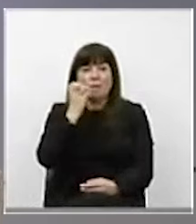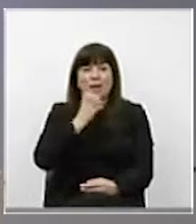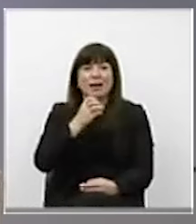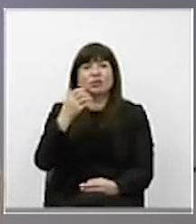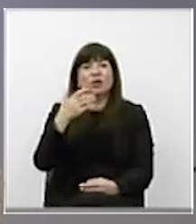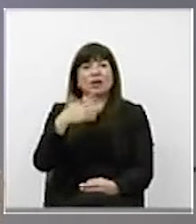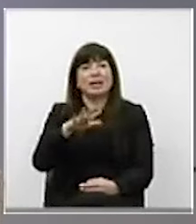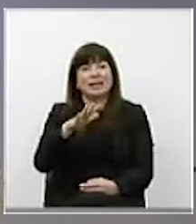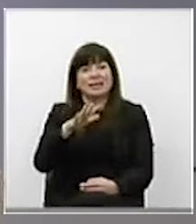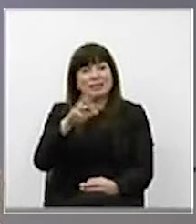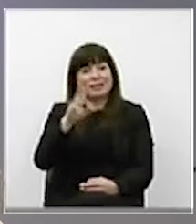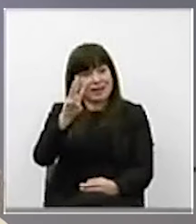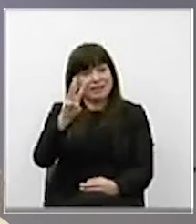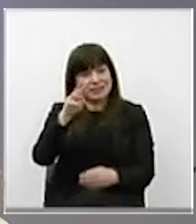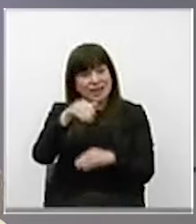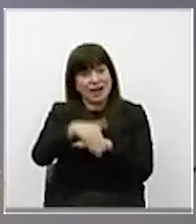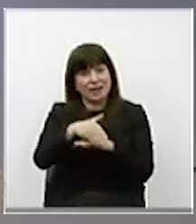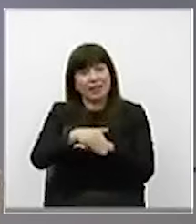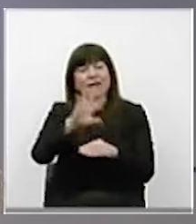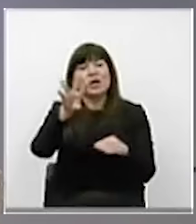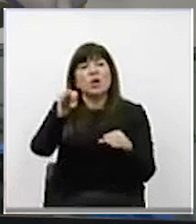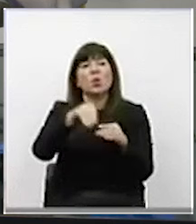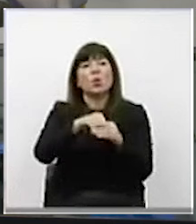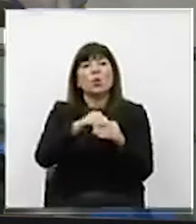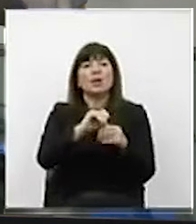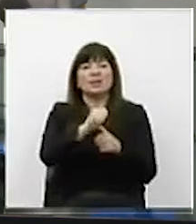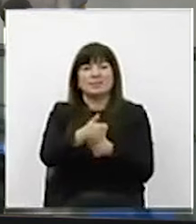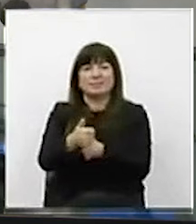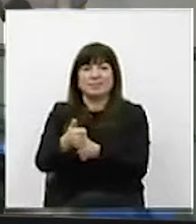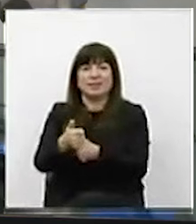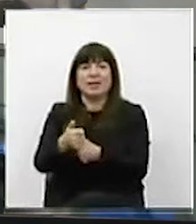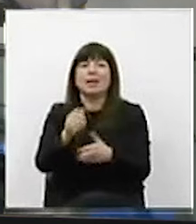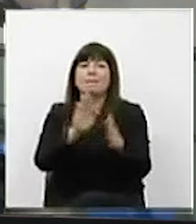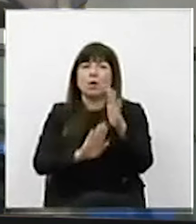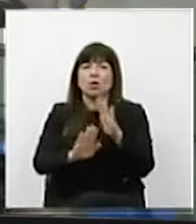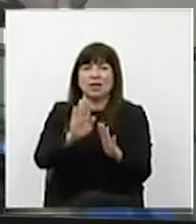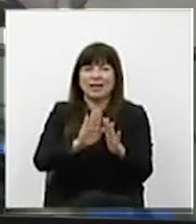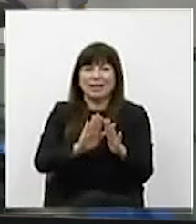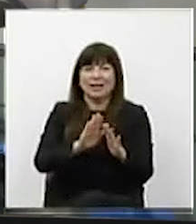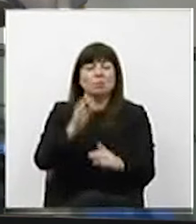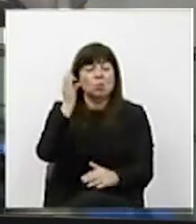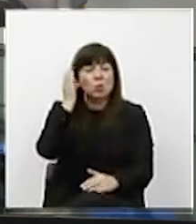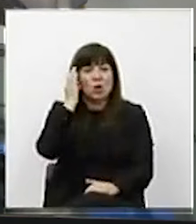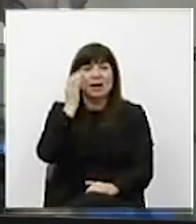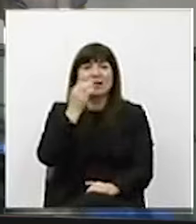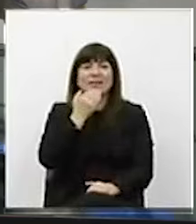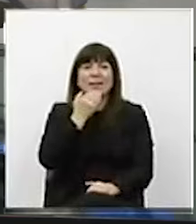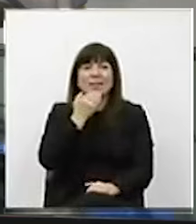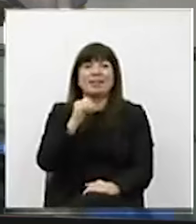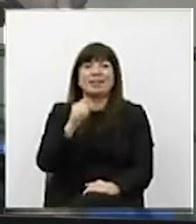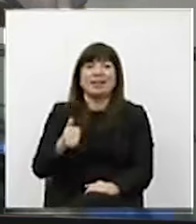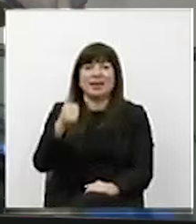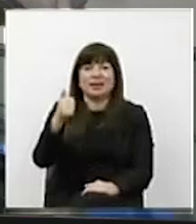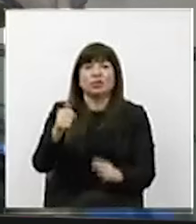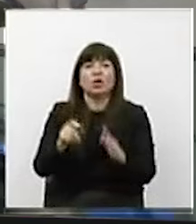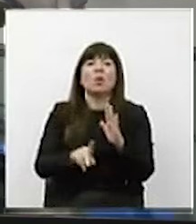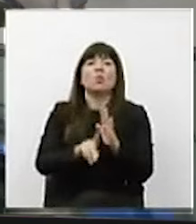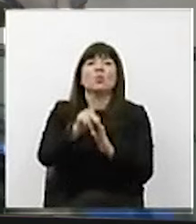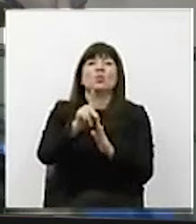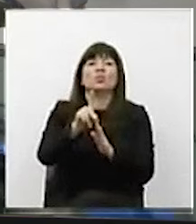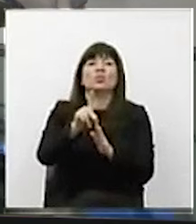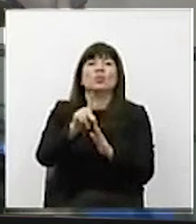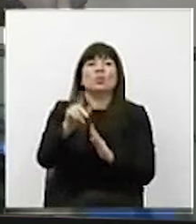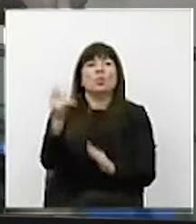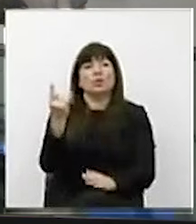las 15 horas, el desafío de incluir y proteger. Tendremos a Natalia González, que es la directora del Área Legislativa de Libertad y Desarrollo,